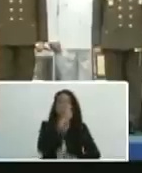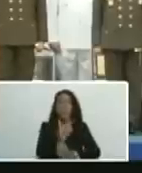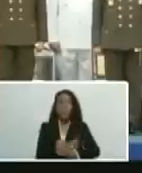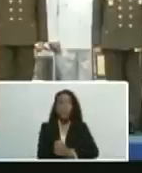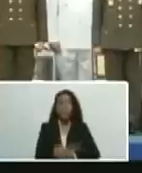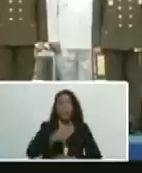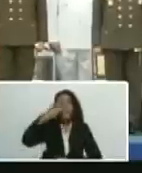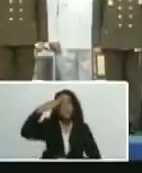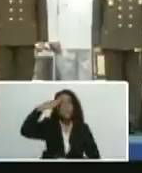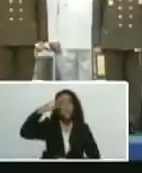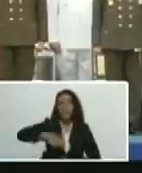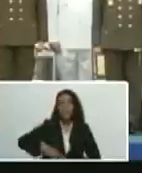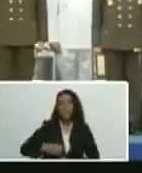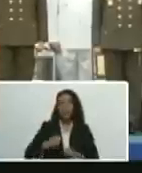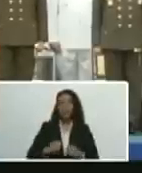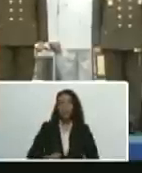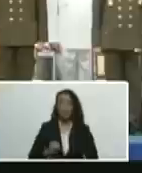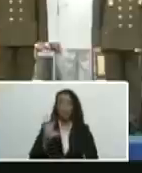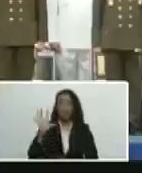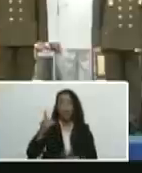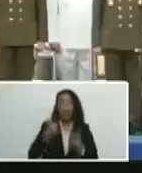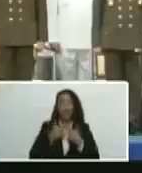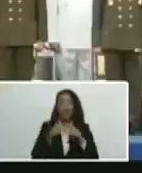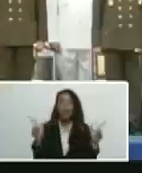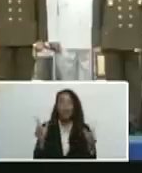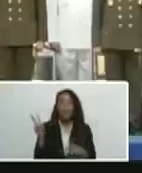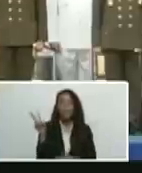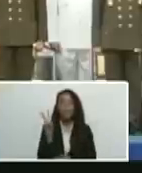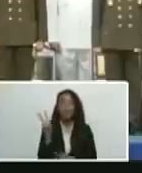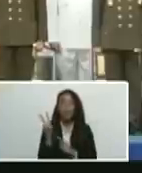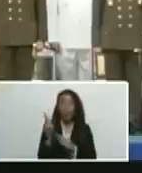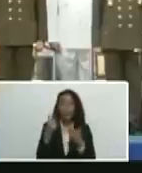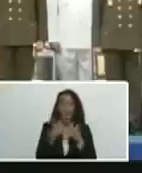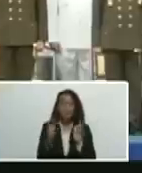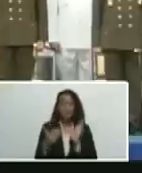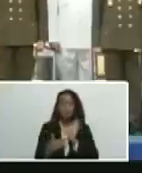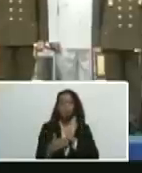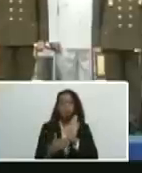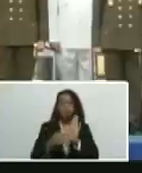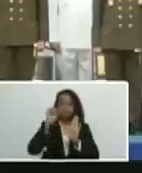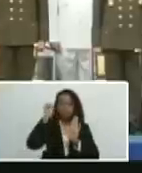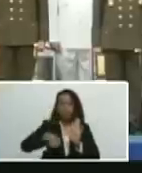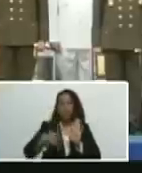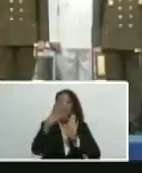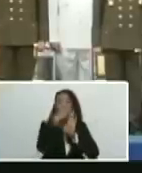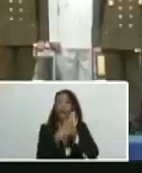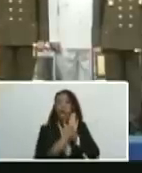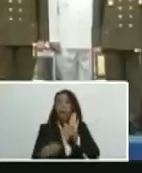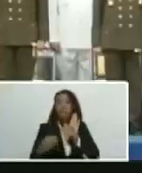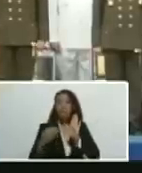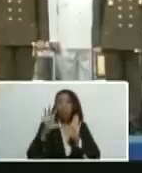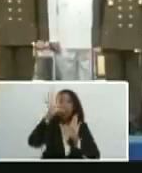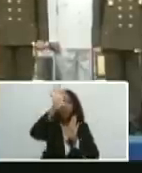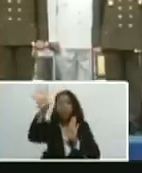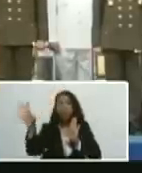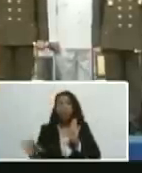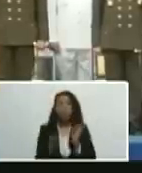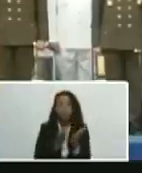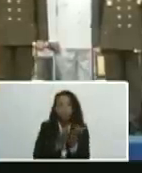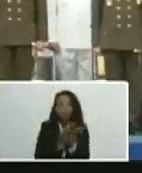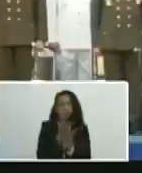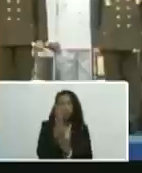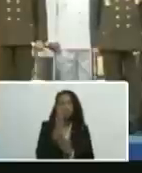militar de un país libre como Venezuela, es ejemplo de lo